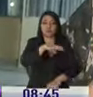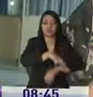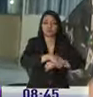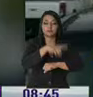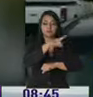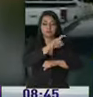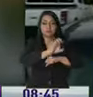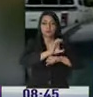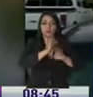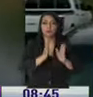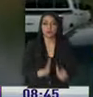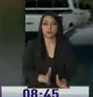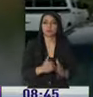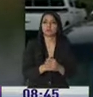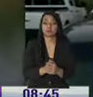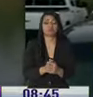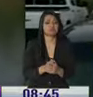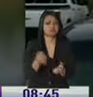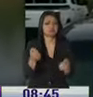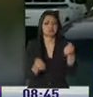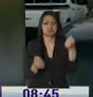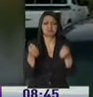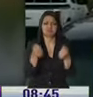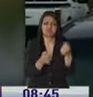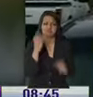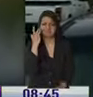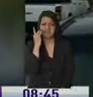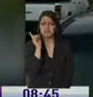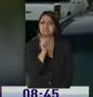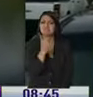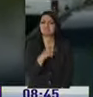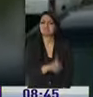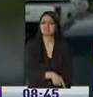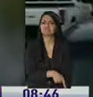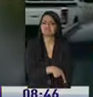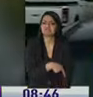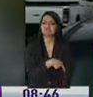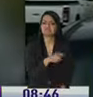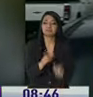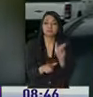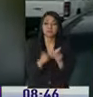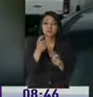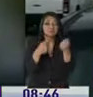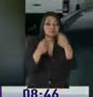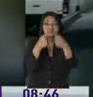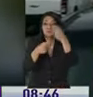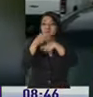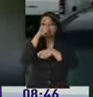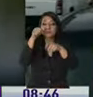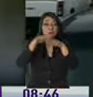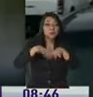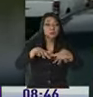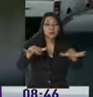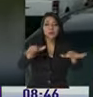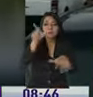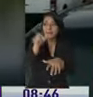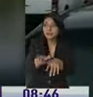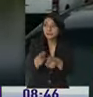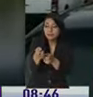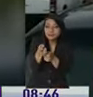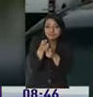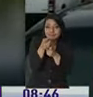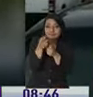ecuatoriana. Caletas móviles que ya nos llaman la atención de los uniformados, los tentáculos de los narcotraficantes, siguen reclutando a personas para que